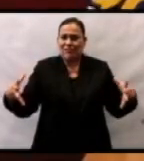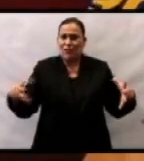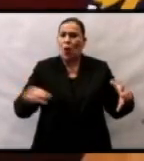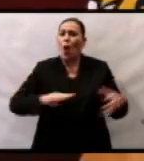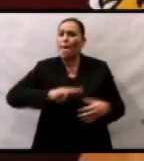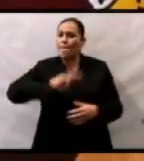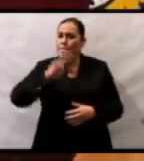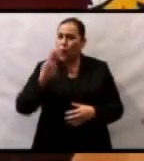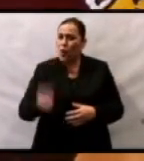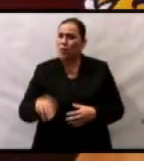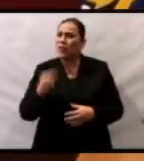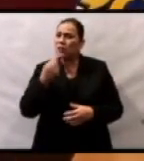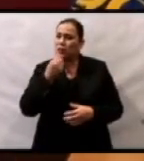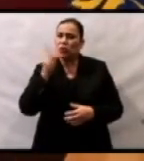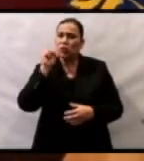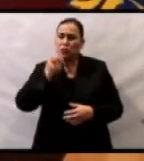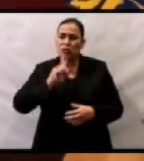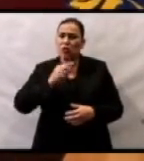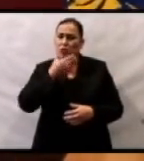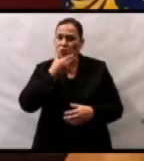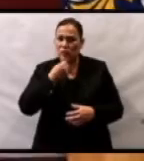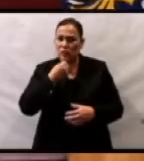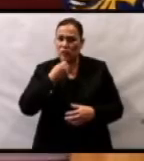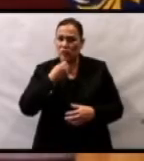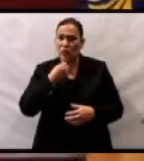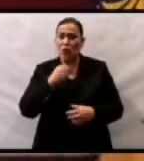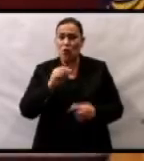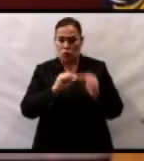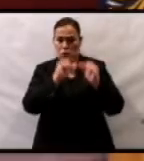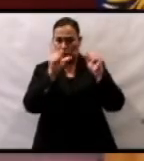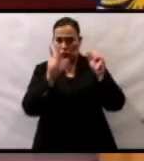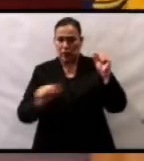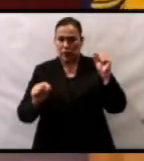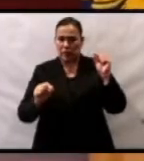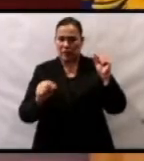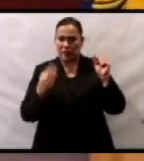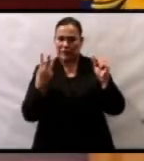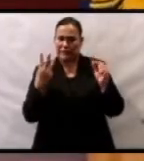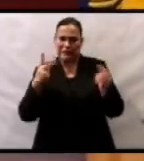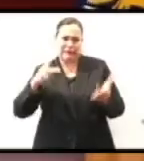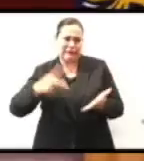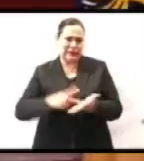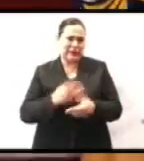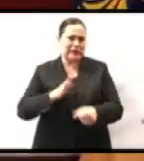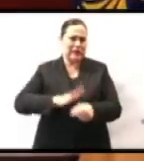muertes de niñas y de niños en nuestro país 3 veces más.